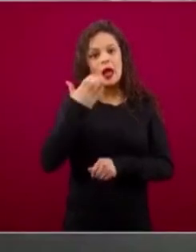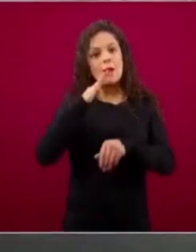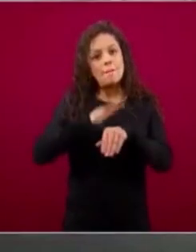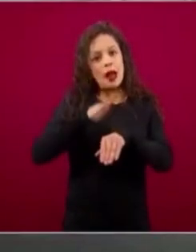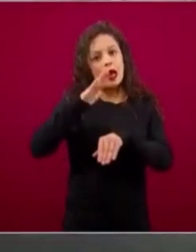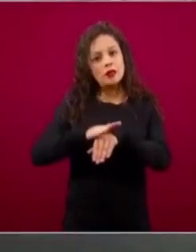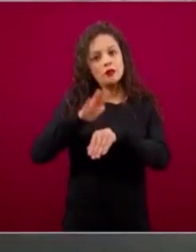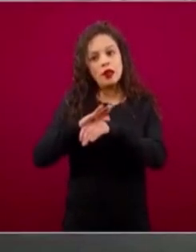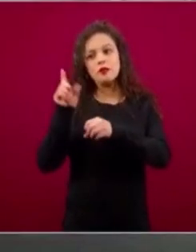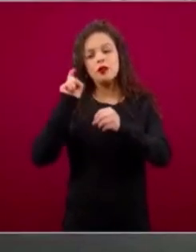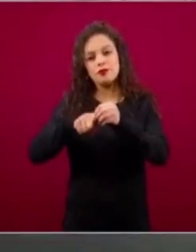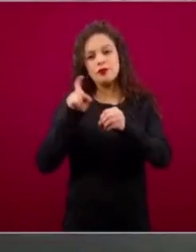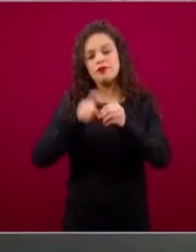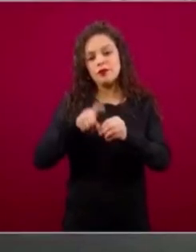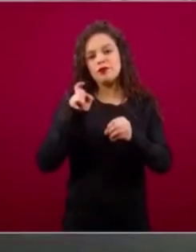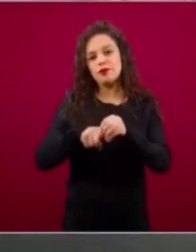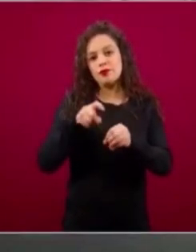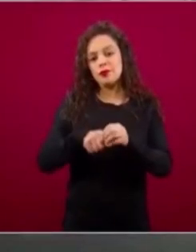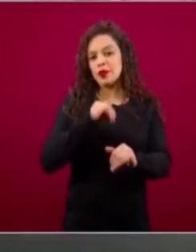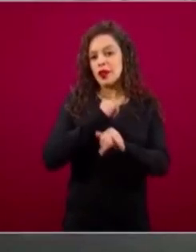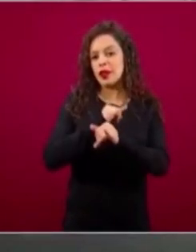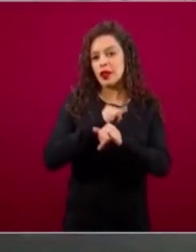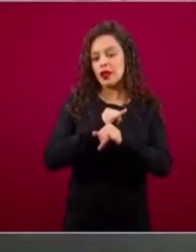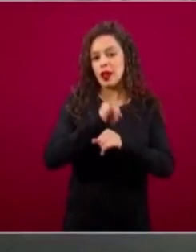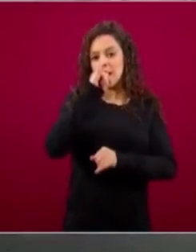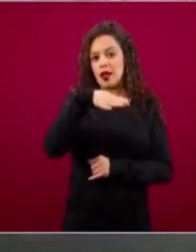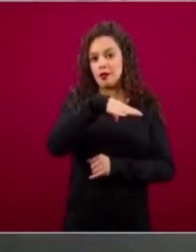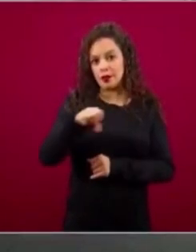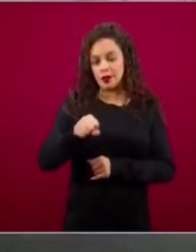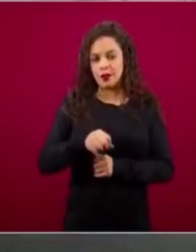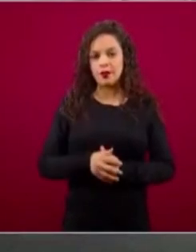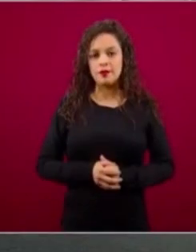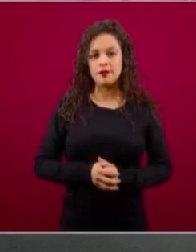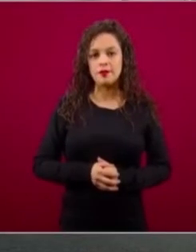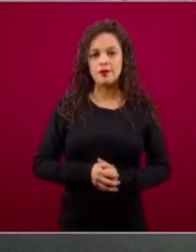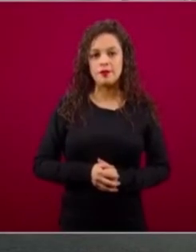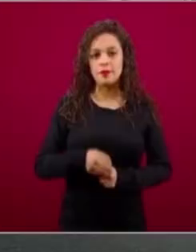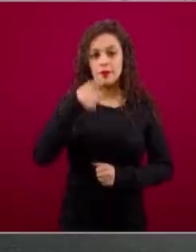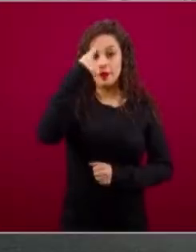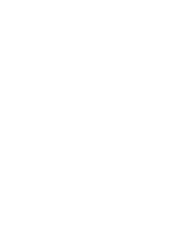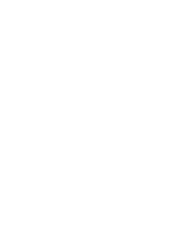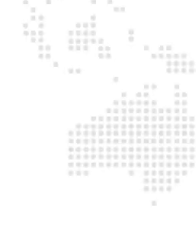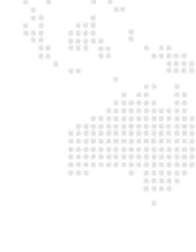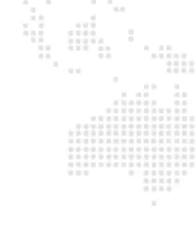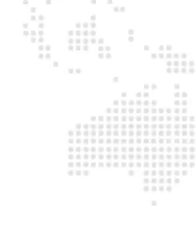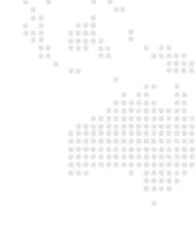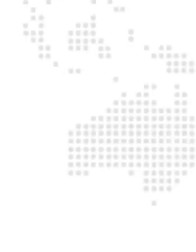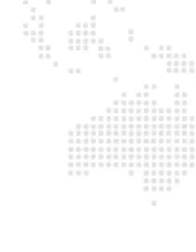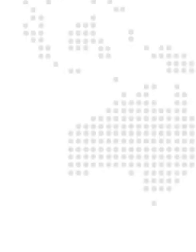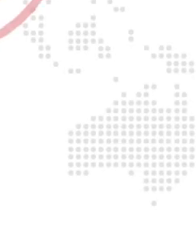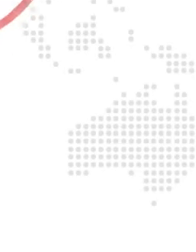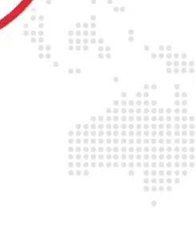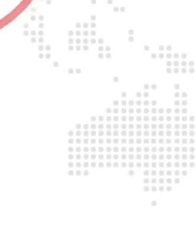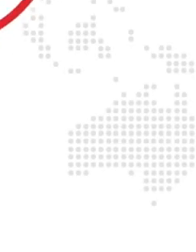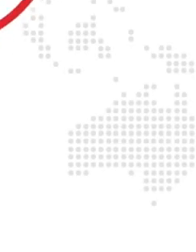en la plataforma del seguro social para que reciban este este crédito de 25 mil pesos